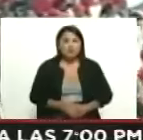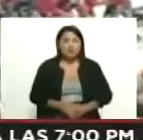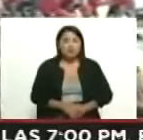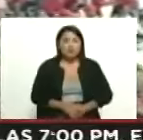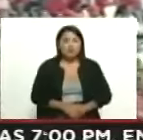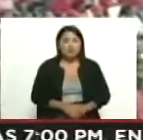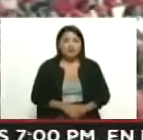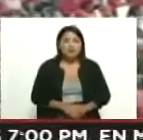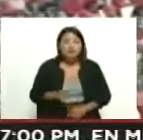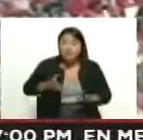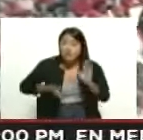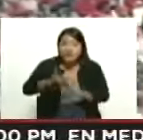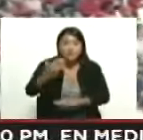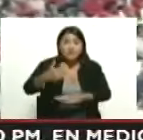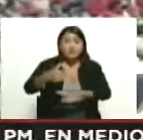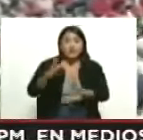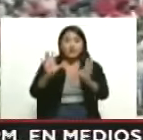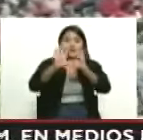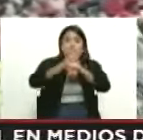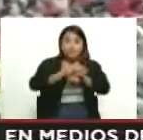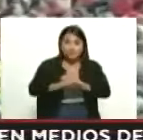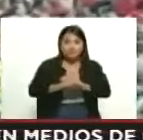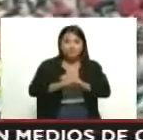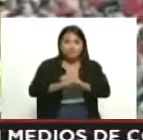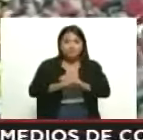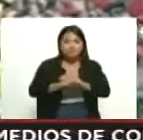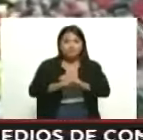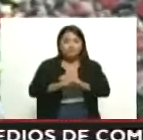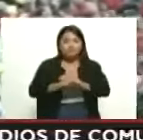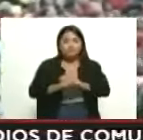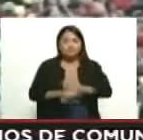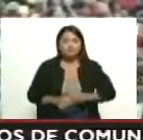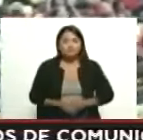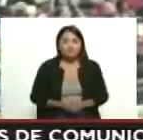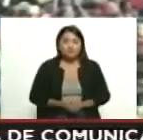No vayan a salir de noche porque asusta.